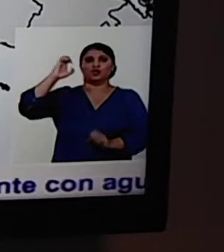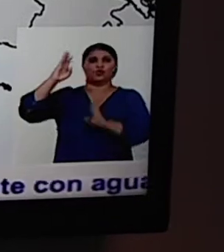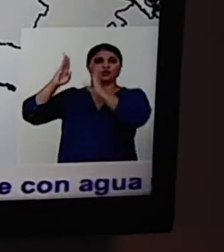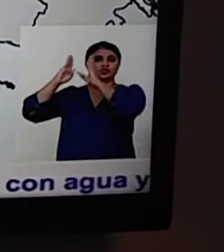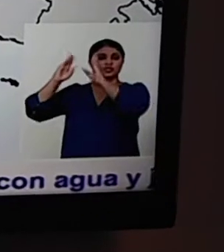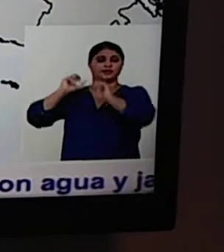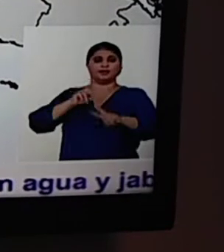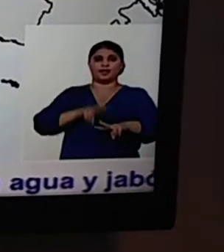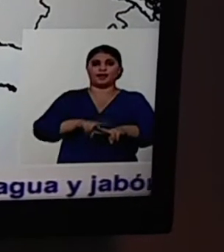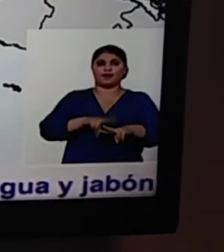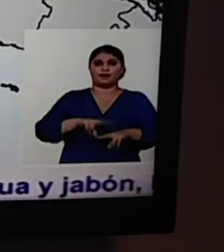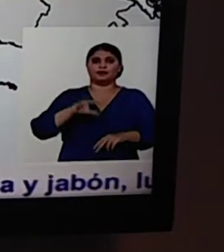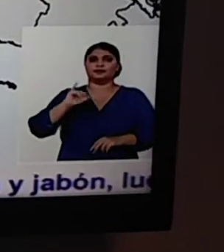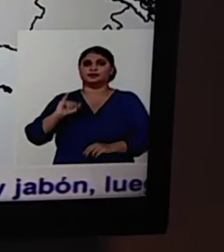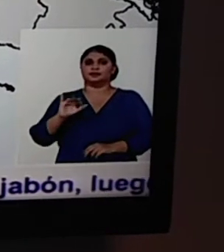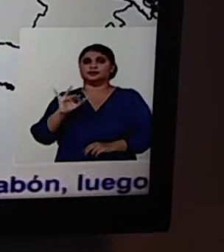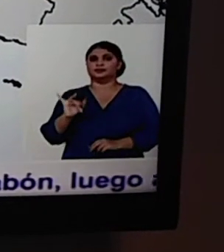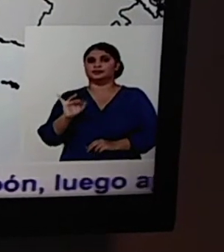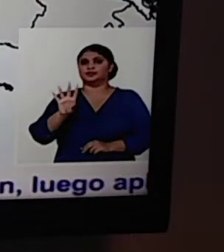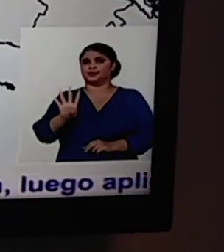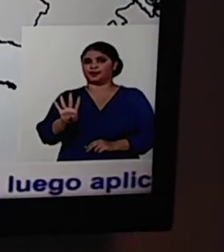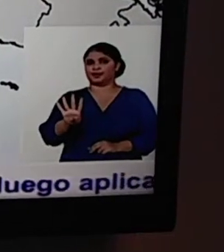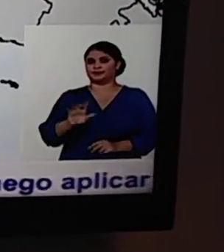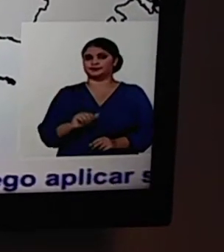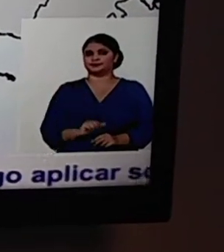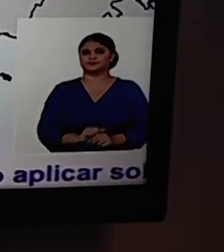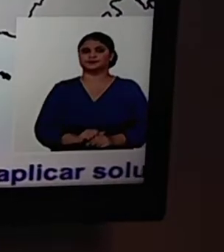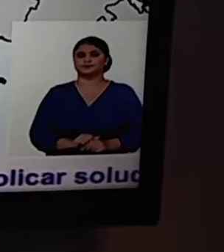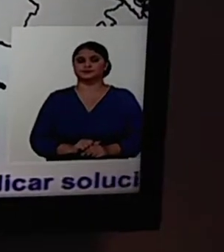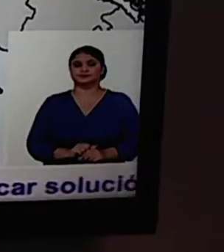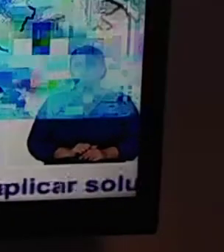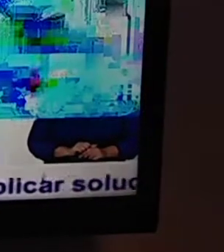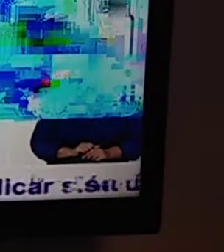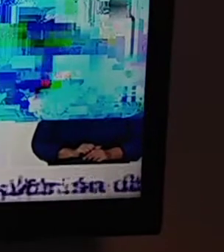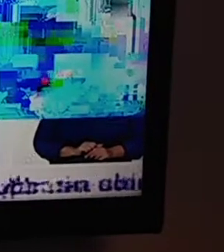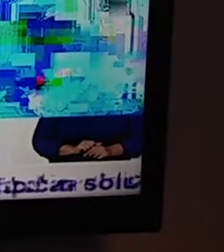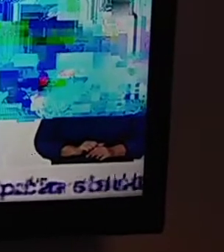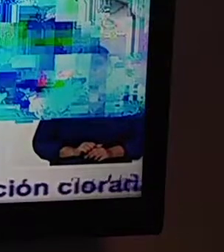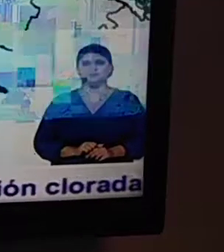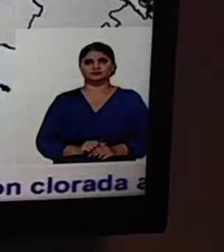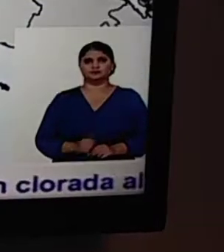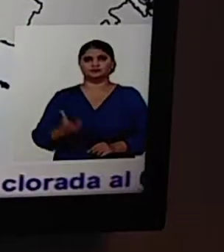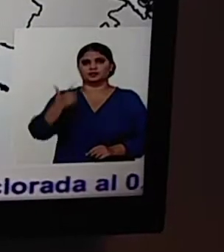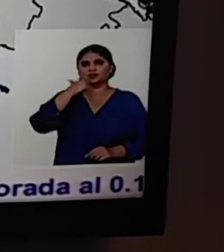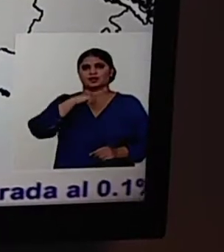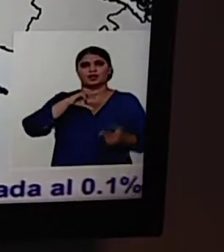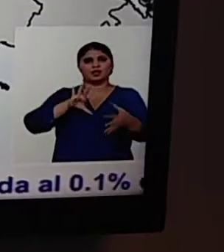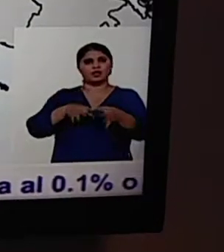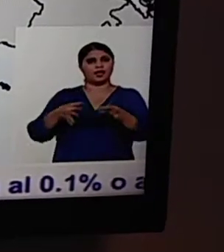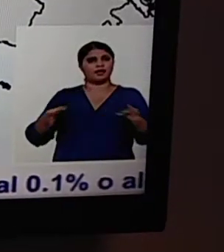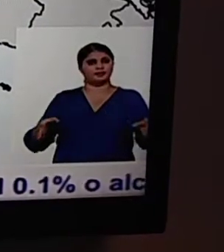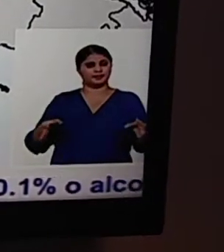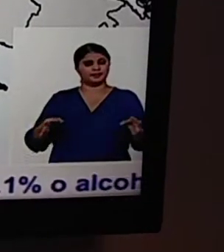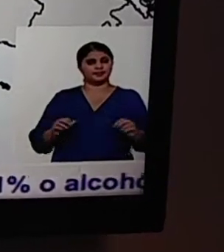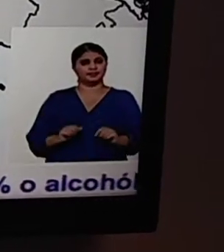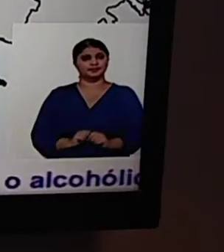674 casos de COVID-19 en el día de ayer. Artemisa complicándose,